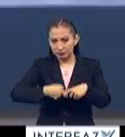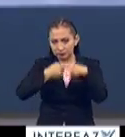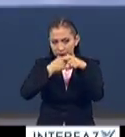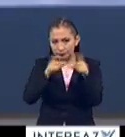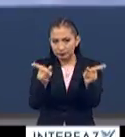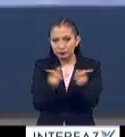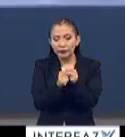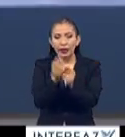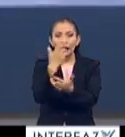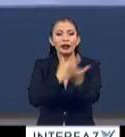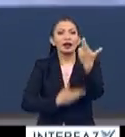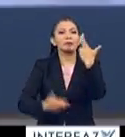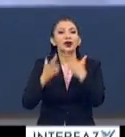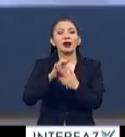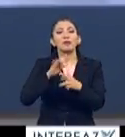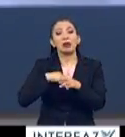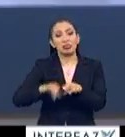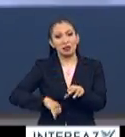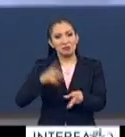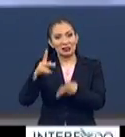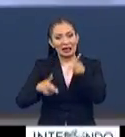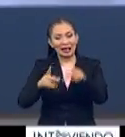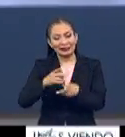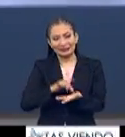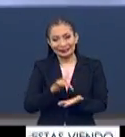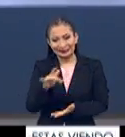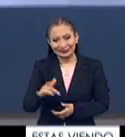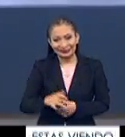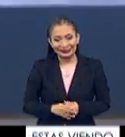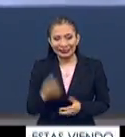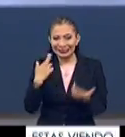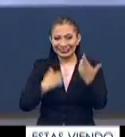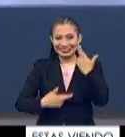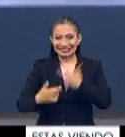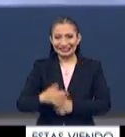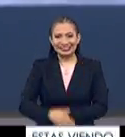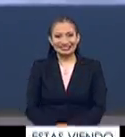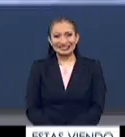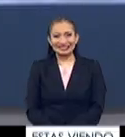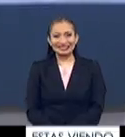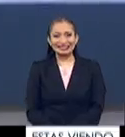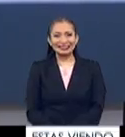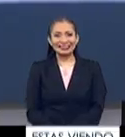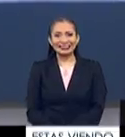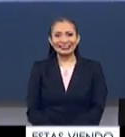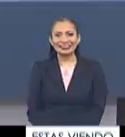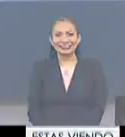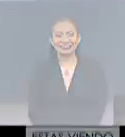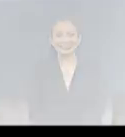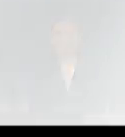breve pausa, claro, y regresamos con esta interesante plática. Gracias. Regresamos.